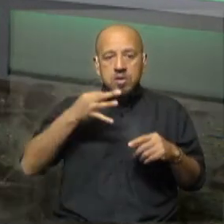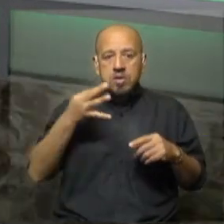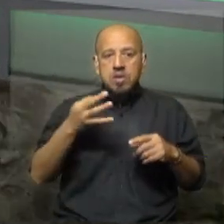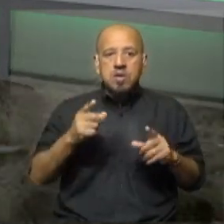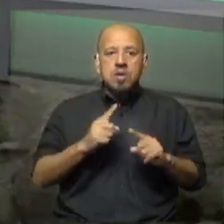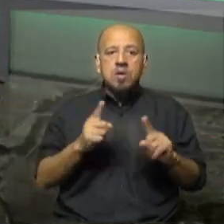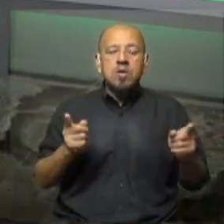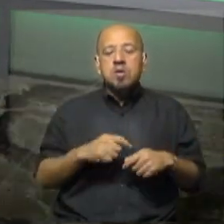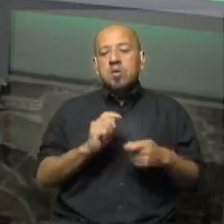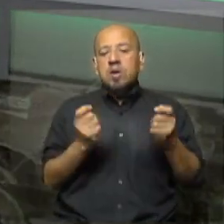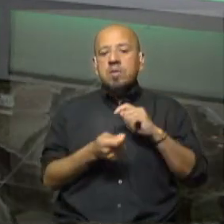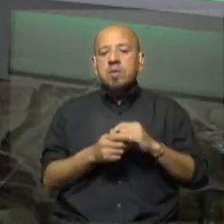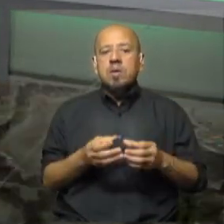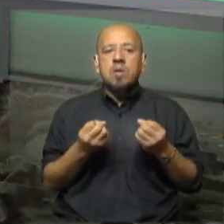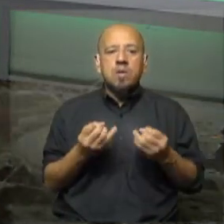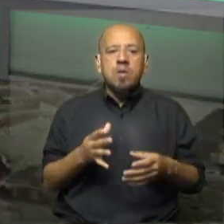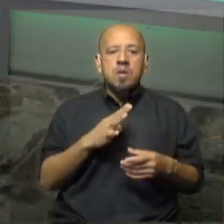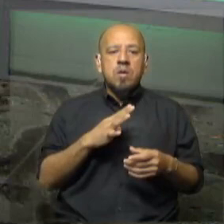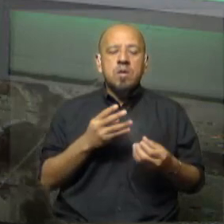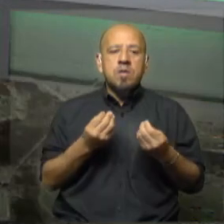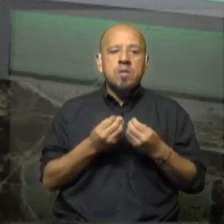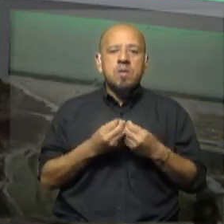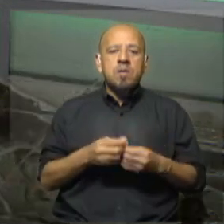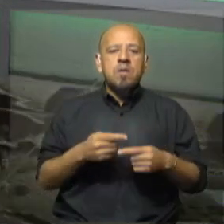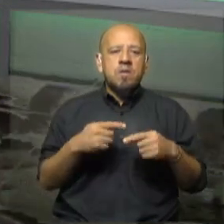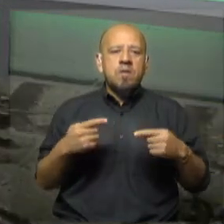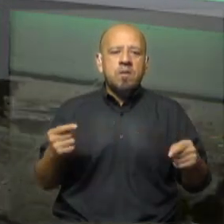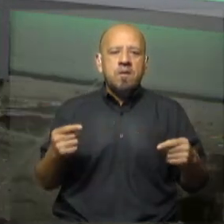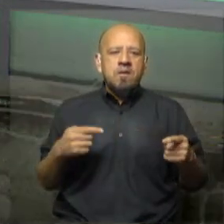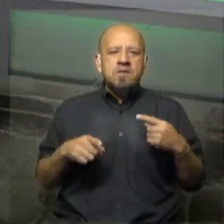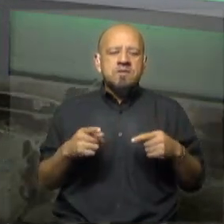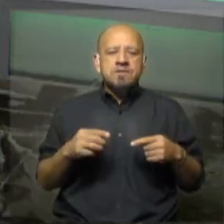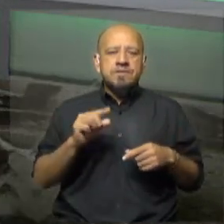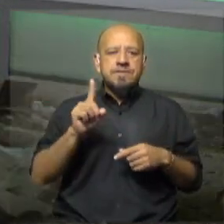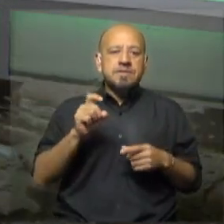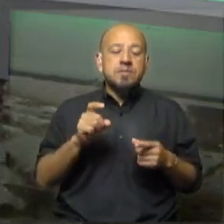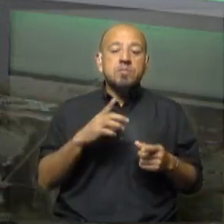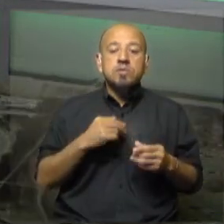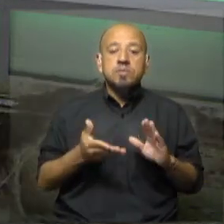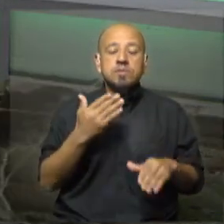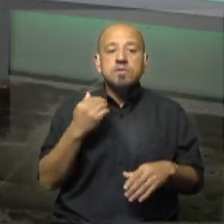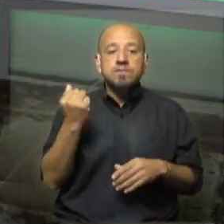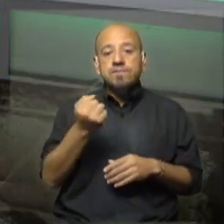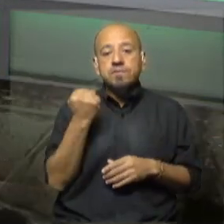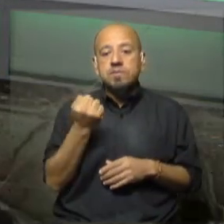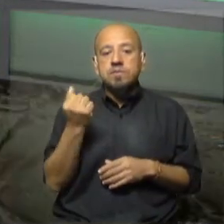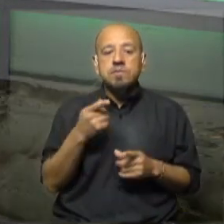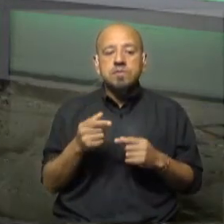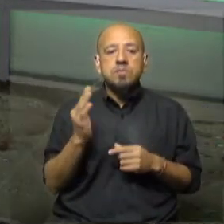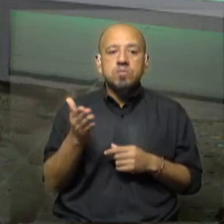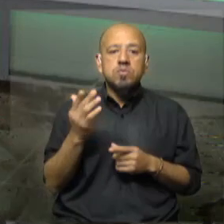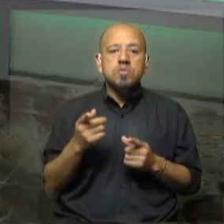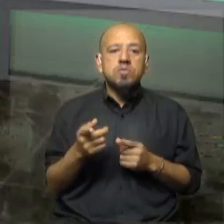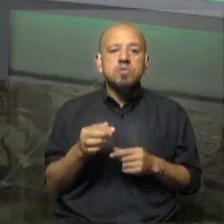cambia demasiado la situación porque no hay muchas cosas que se puedan hacer para suplantar el agua, una de las cuestiones más fundamentales en la producción